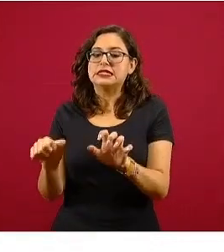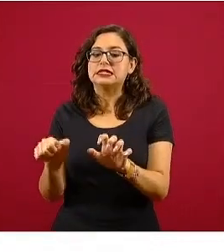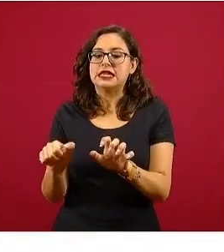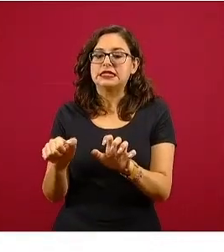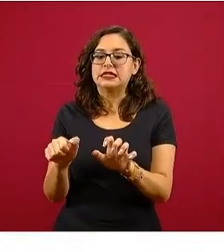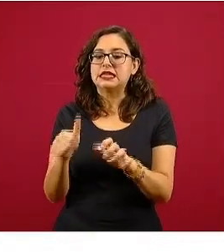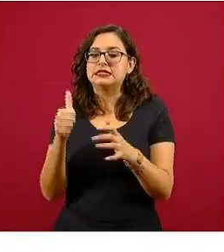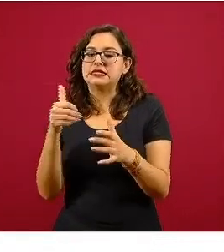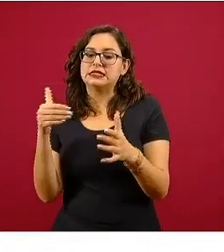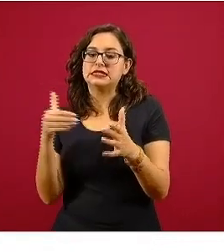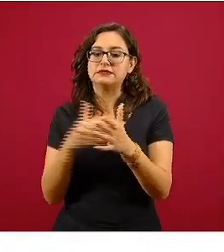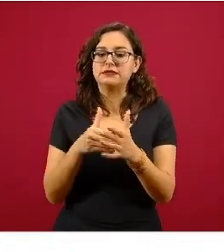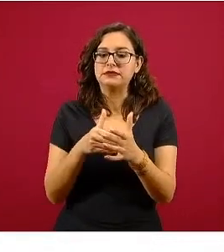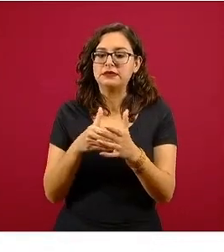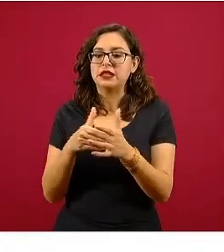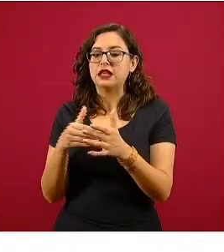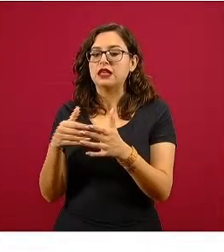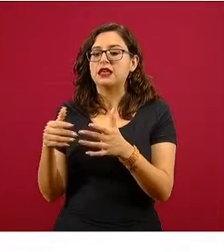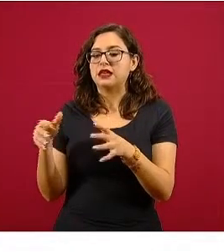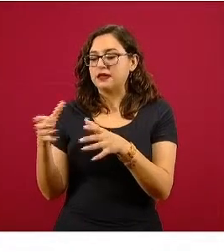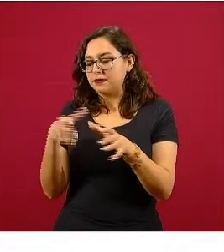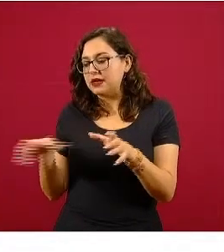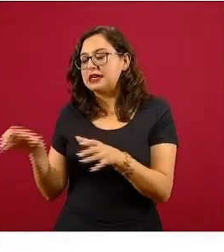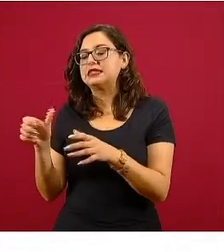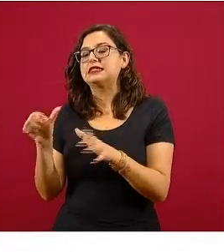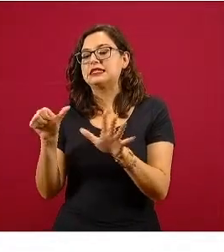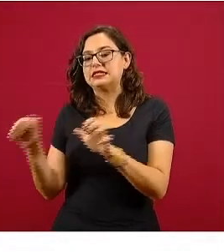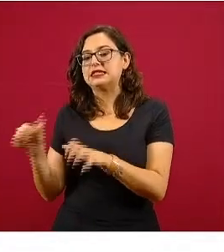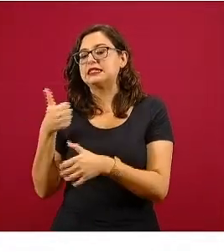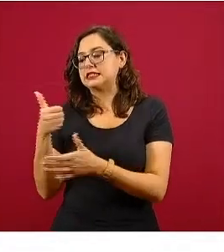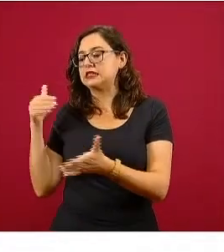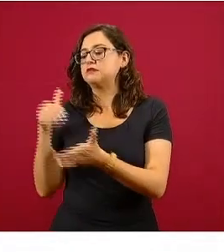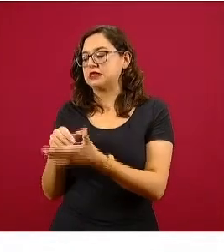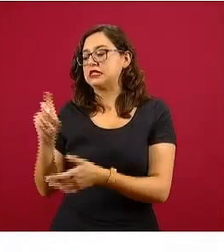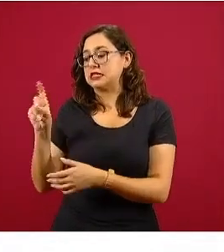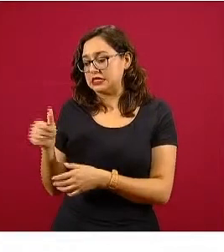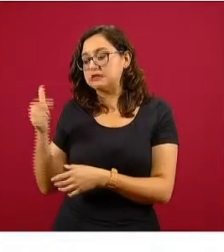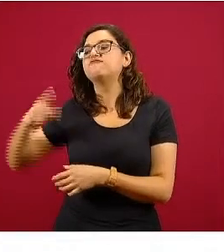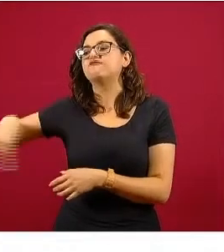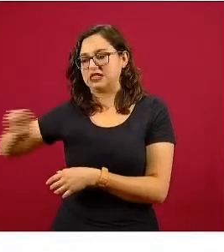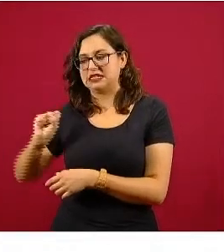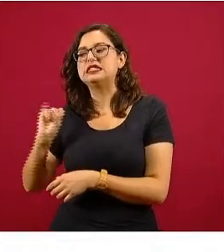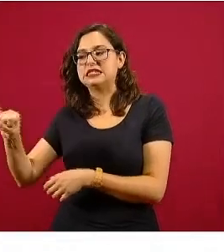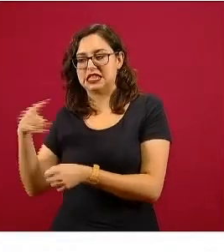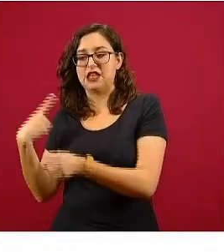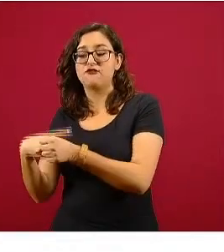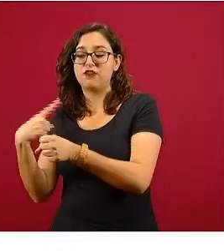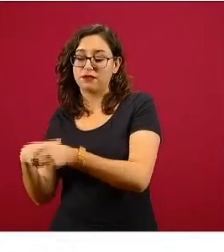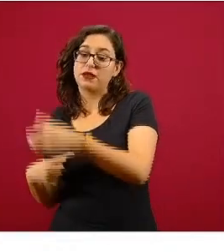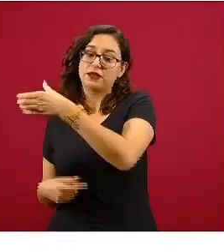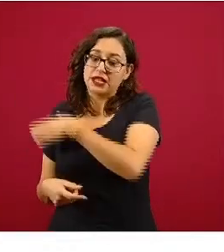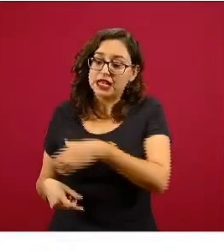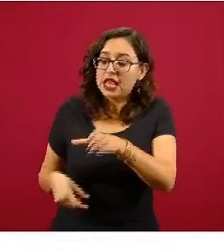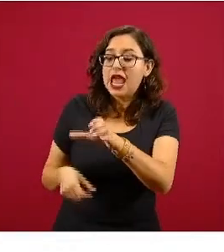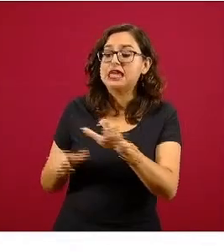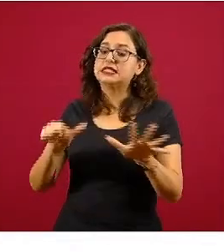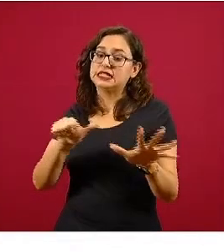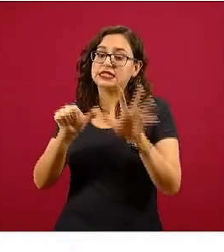606.036 son las que hasta el momento, hasta el corte del día de hoy, han dado positivos a esta prueba, así como